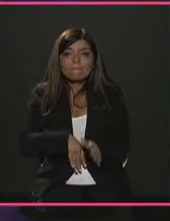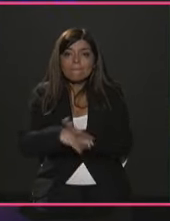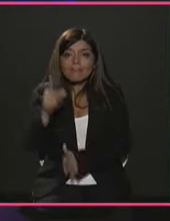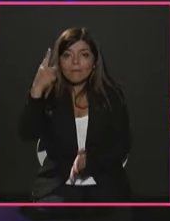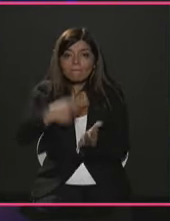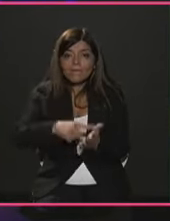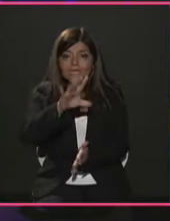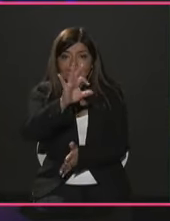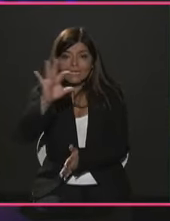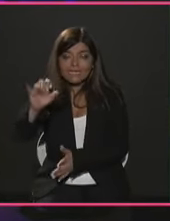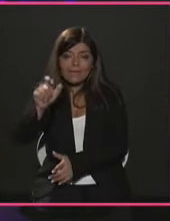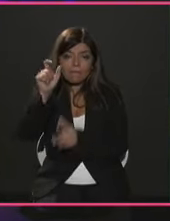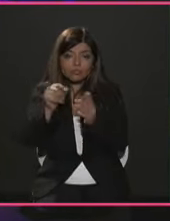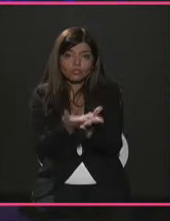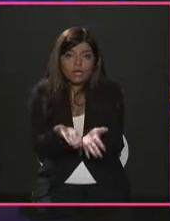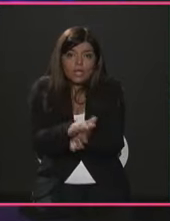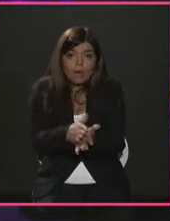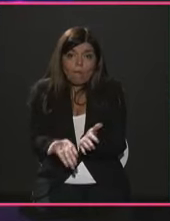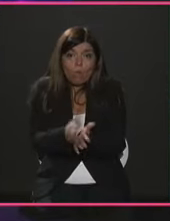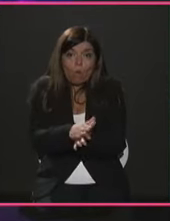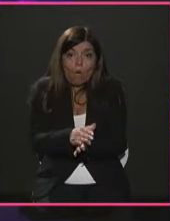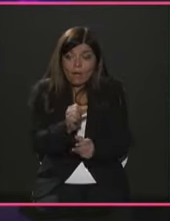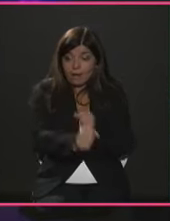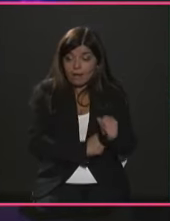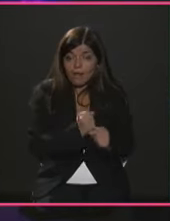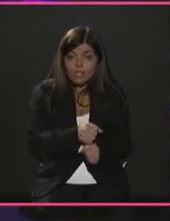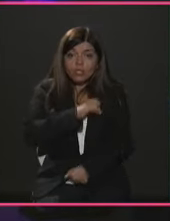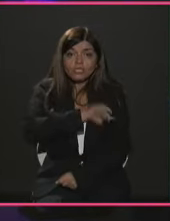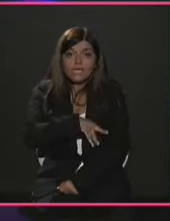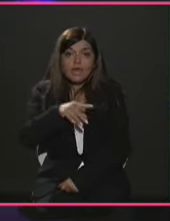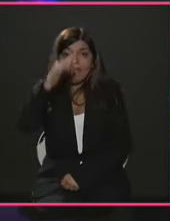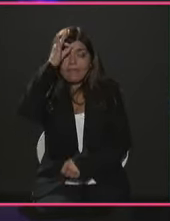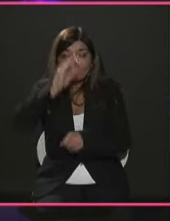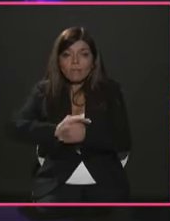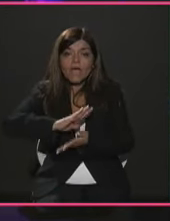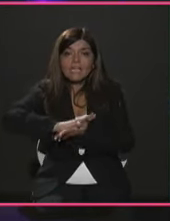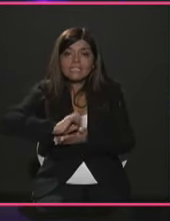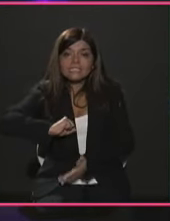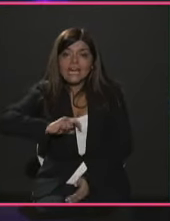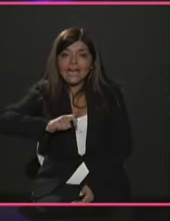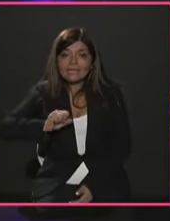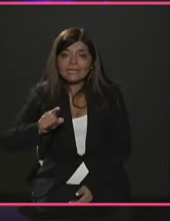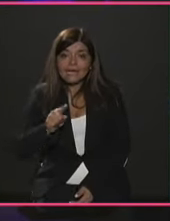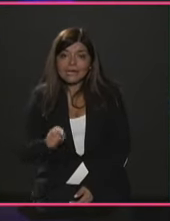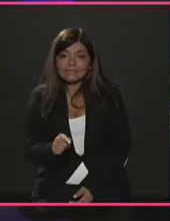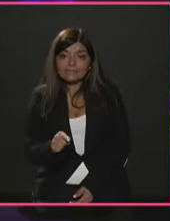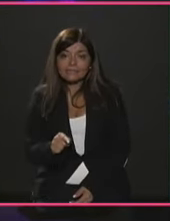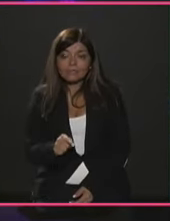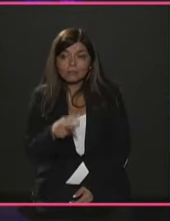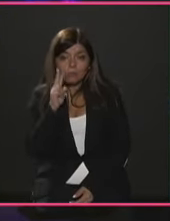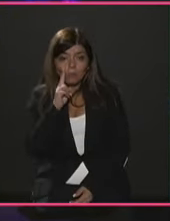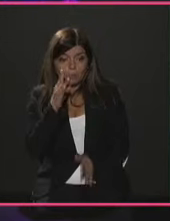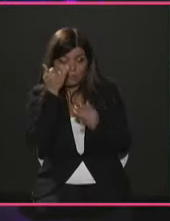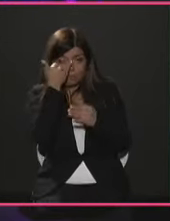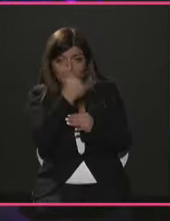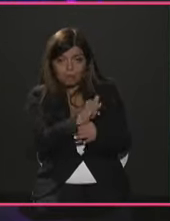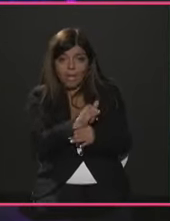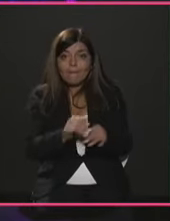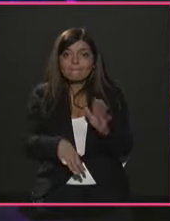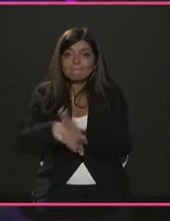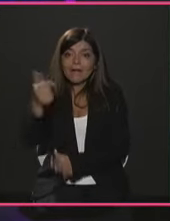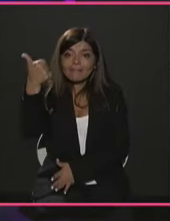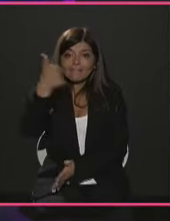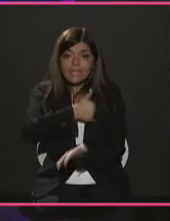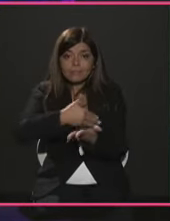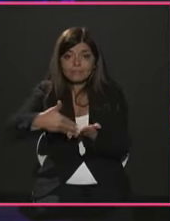100 personas que se mueren cada año en Chile de la enfermedad del chaga fíjense como es desatendida Y hay más de 6 millones